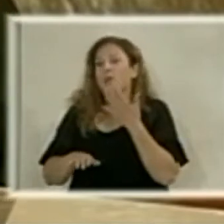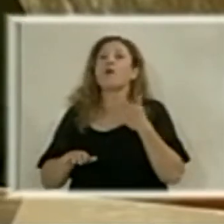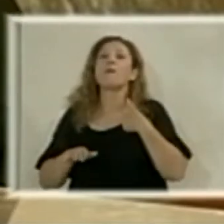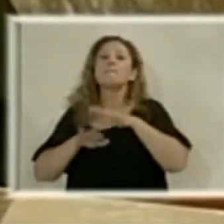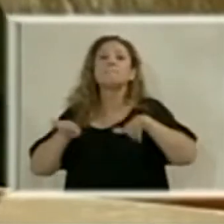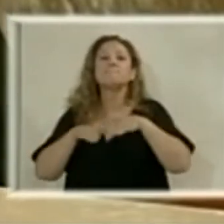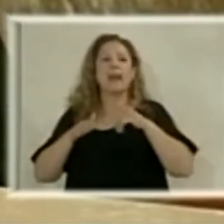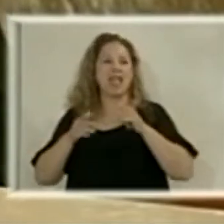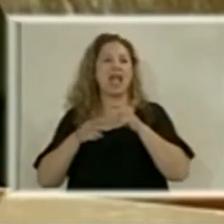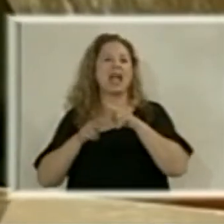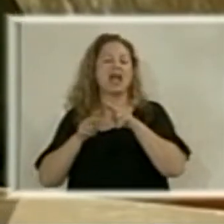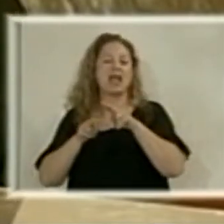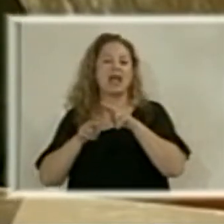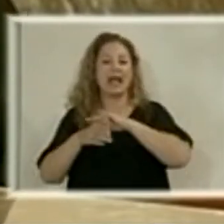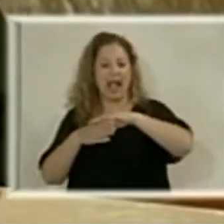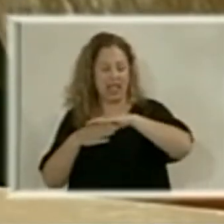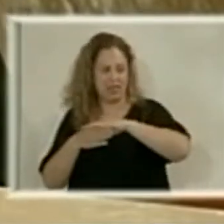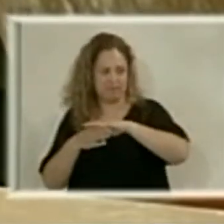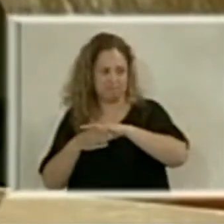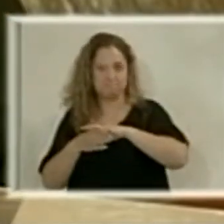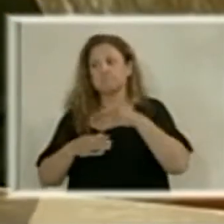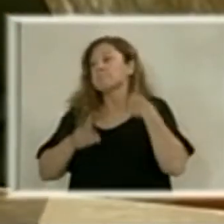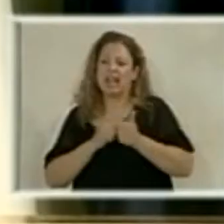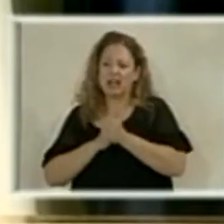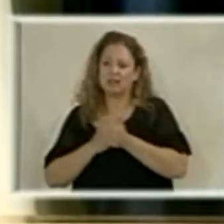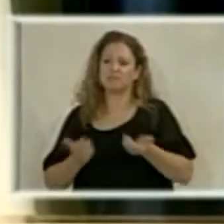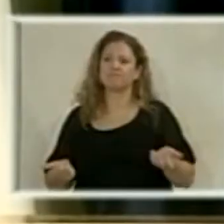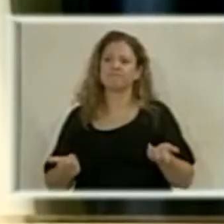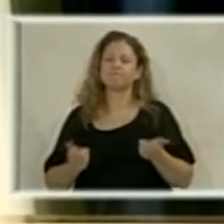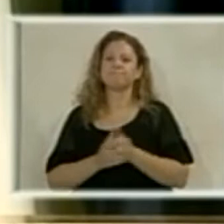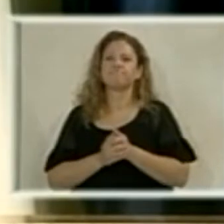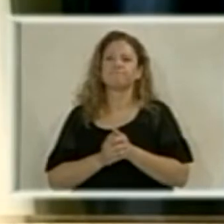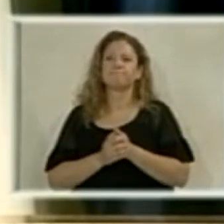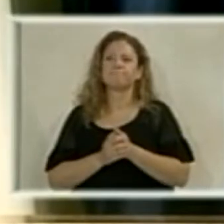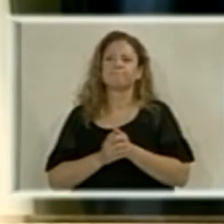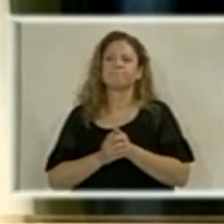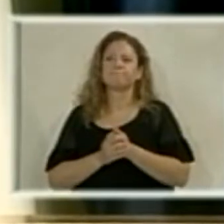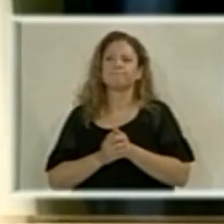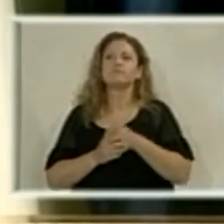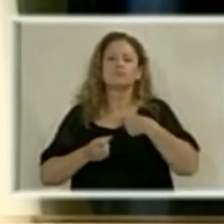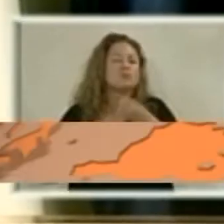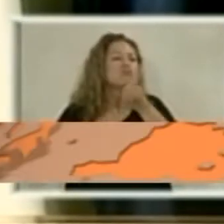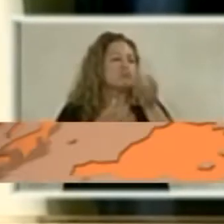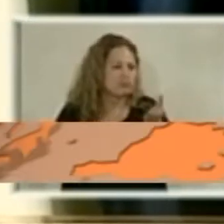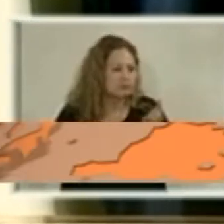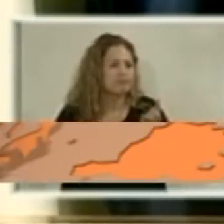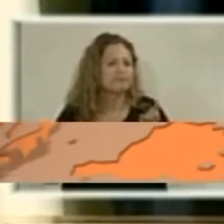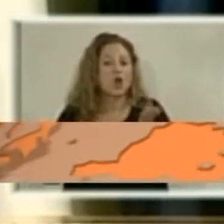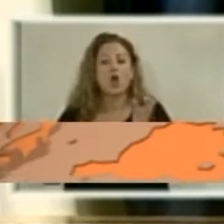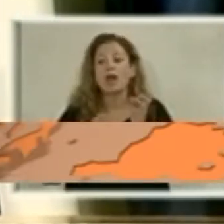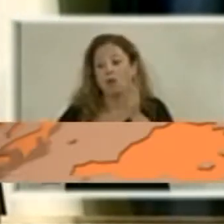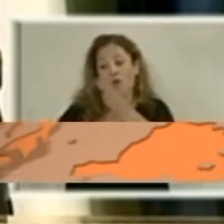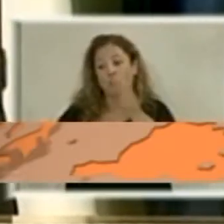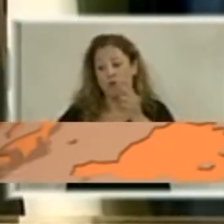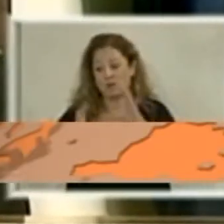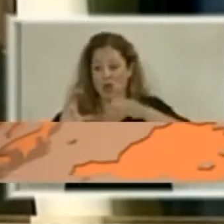Cañada. Por lo tanto, es una sugerencia, es una petición. Lo que sí le puedo decir es que el compromiso de este equipo de gobierno y de su